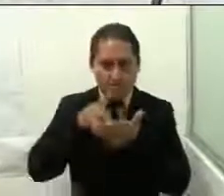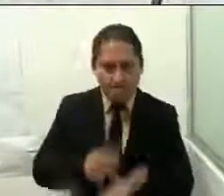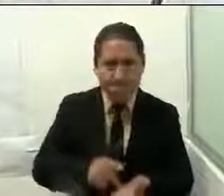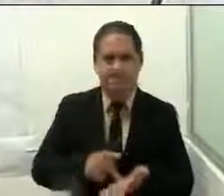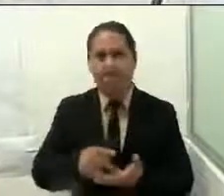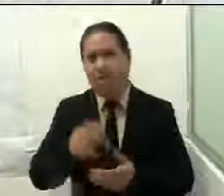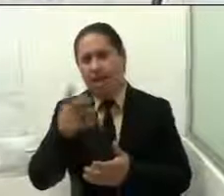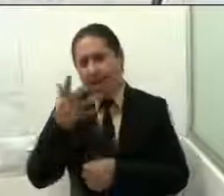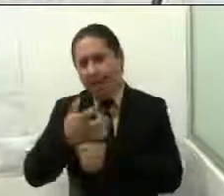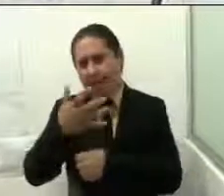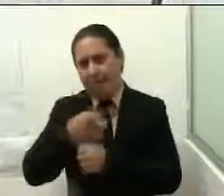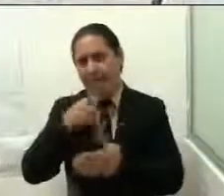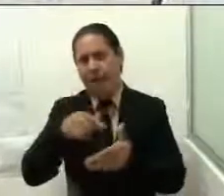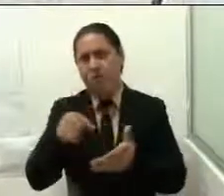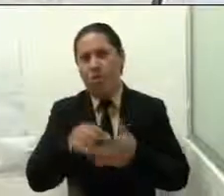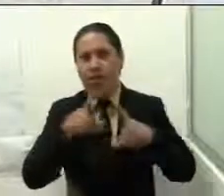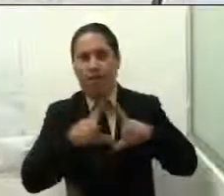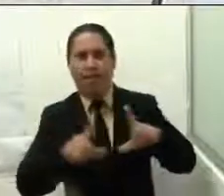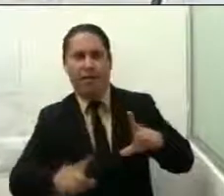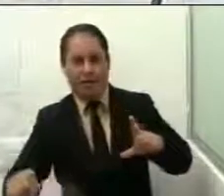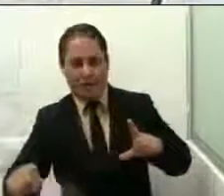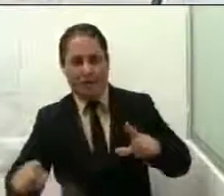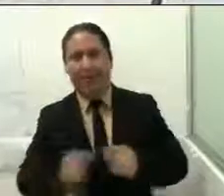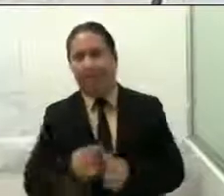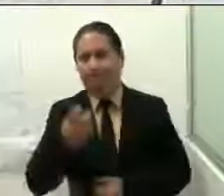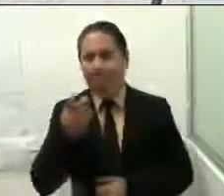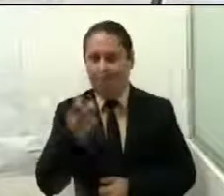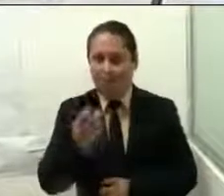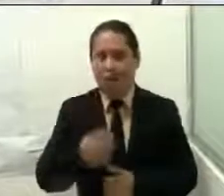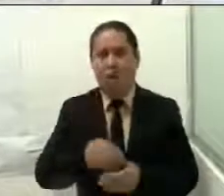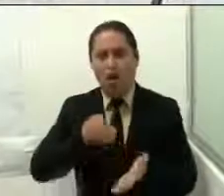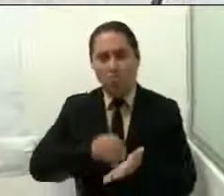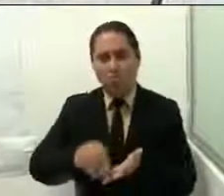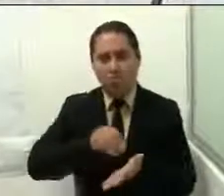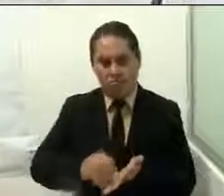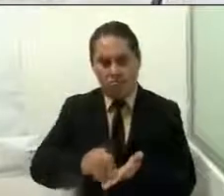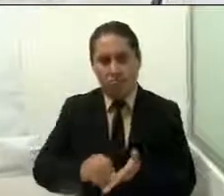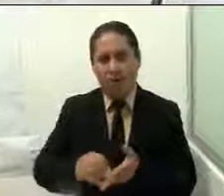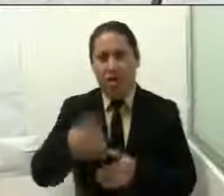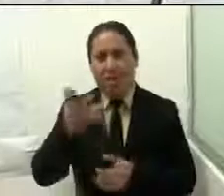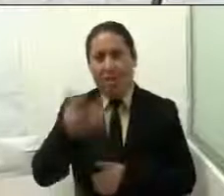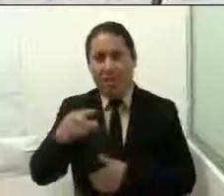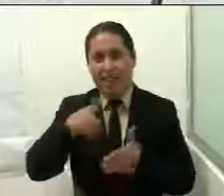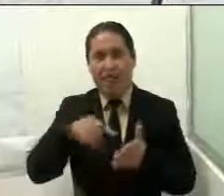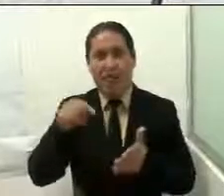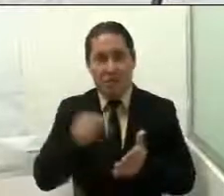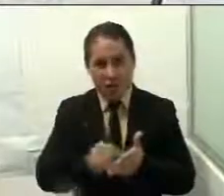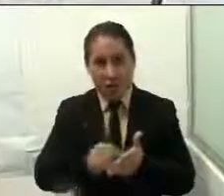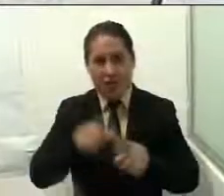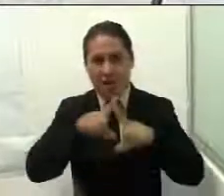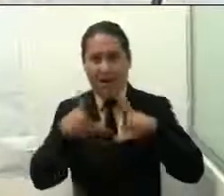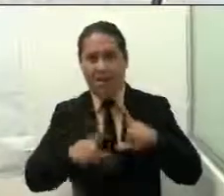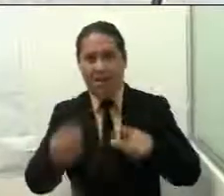el quinto lugar nacional mientras que en porcinos somos el décimo lugar nacional con